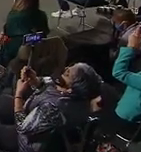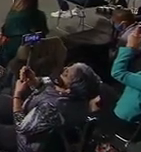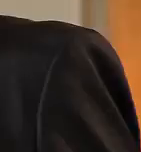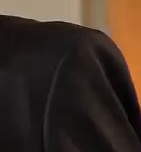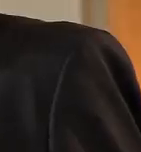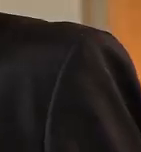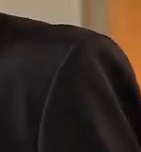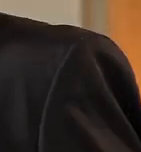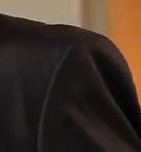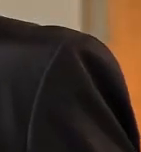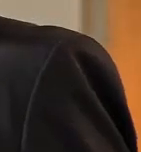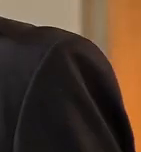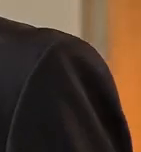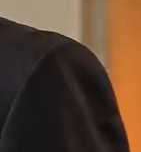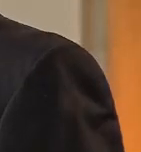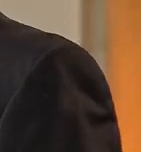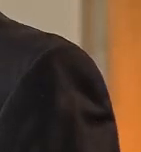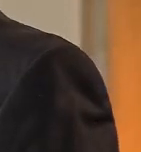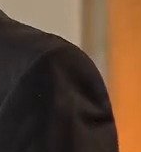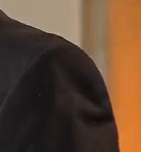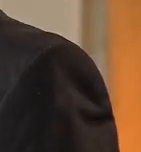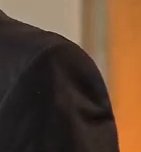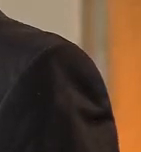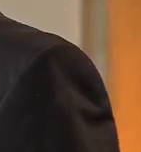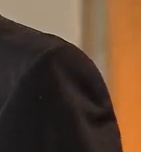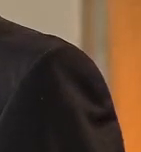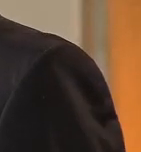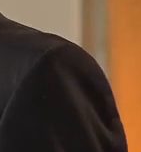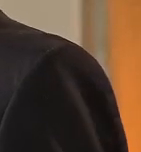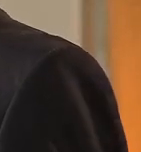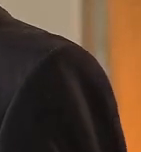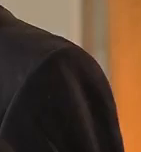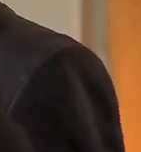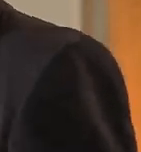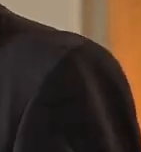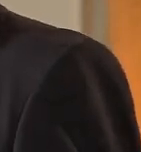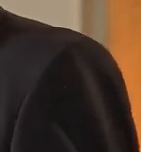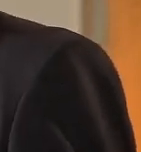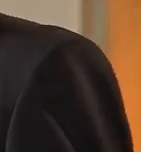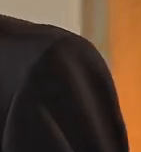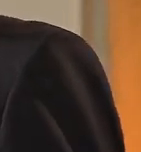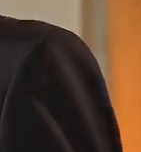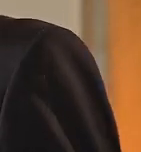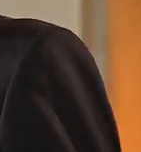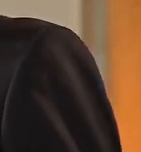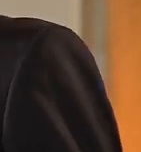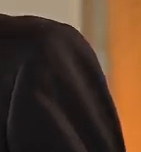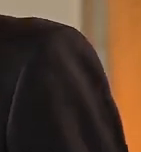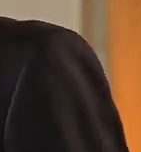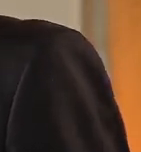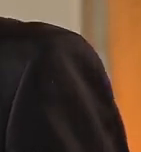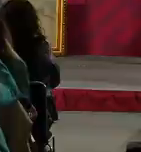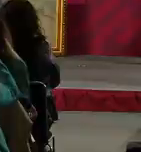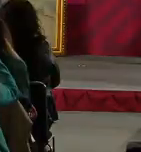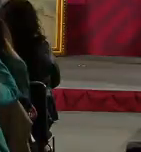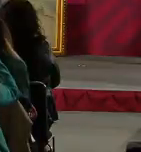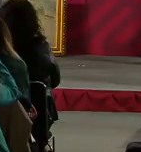el presidente y su equipo de comunicación, Jesús, pusieron la canción No lo van a impedir